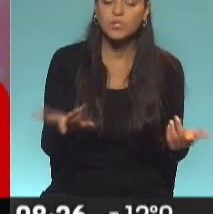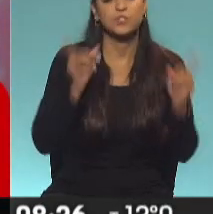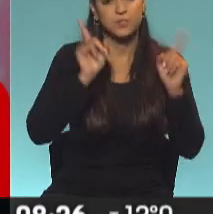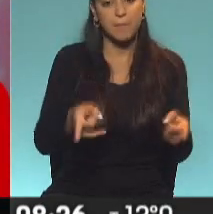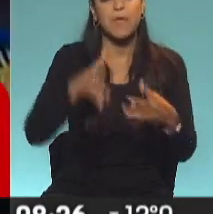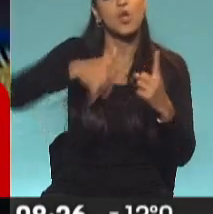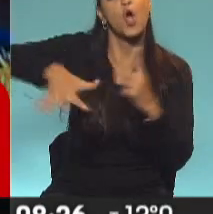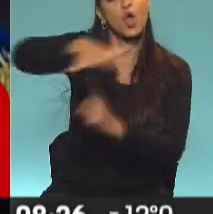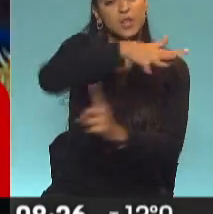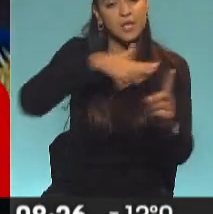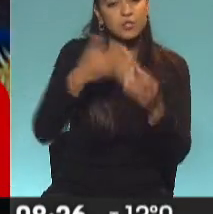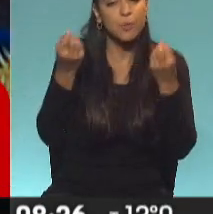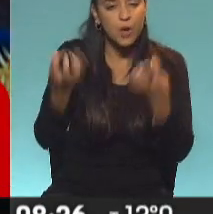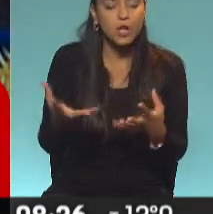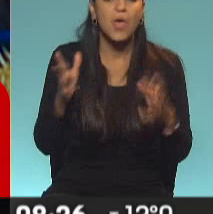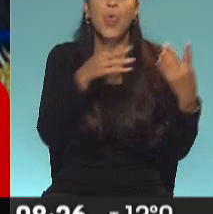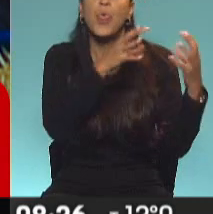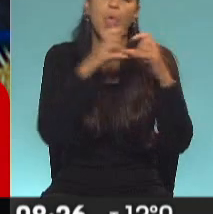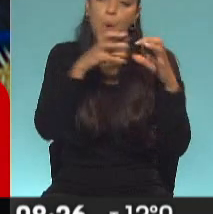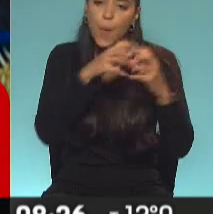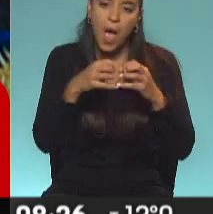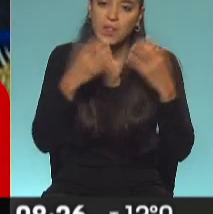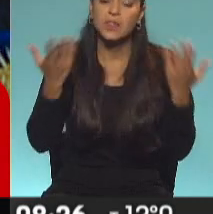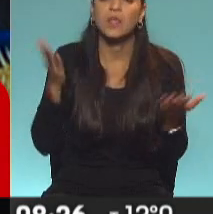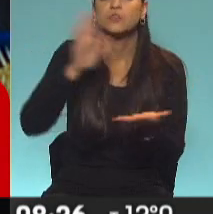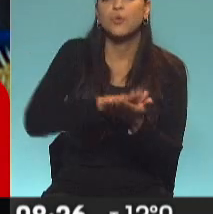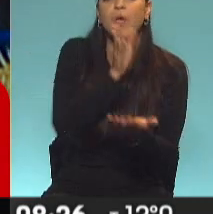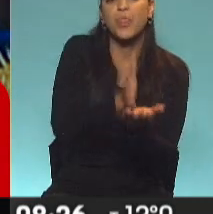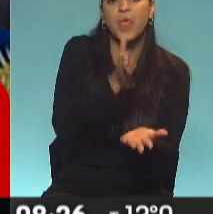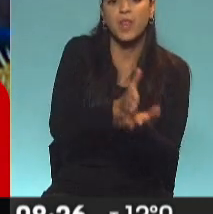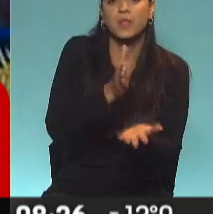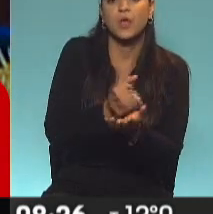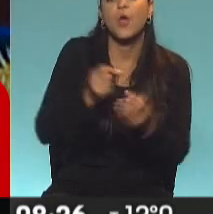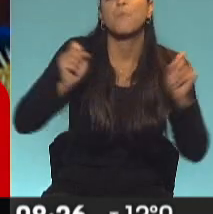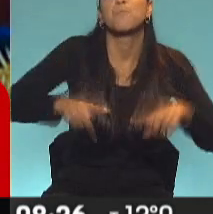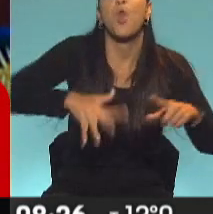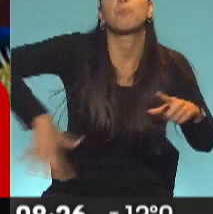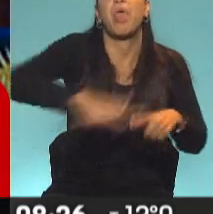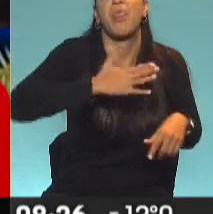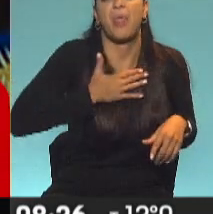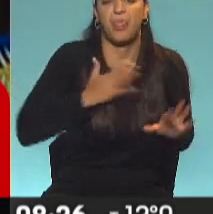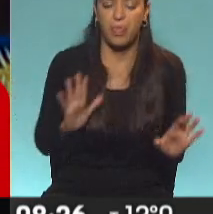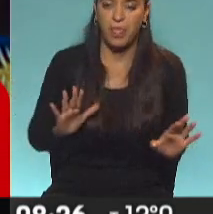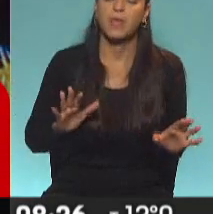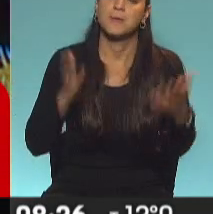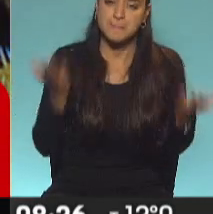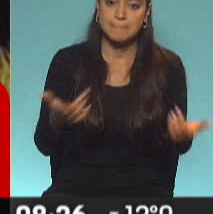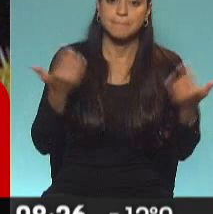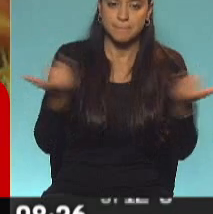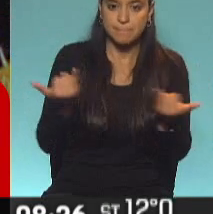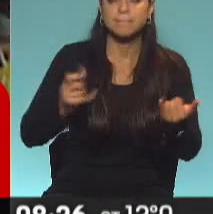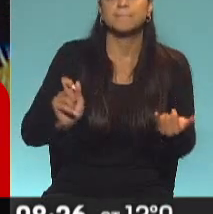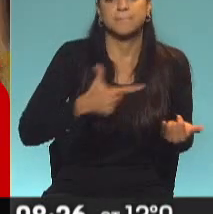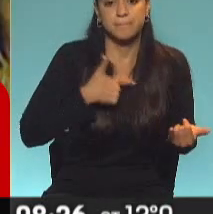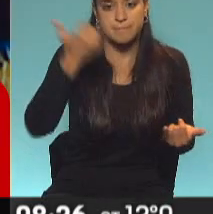en contexto porque hay un debate profundo a propósito del derecho a la propiedad, ¿no? Y bueno, en este caso hay un